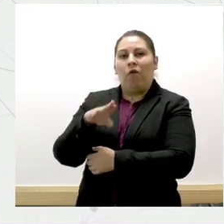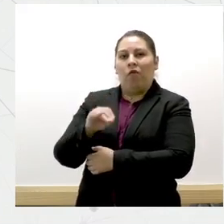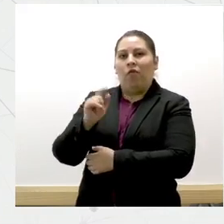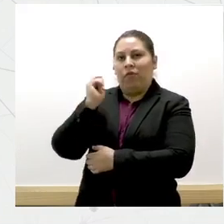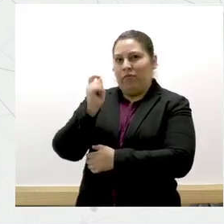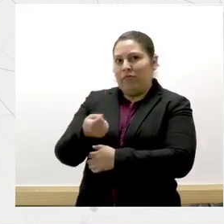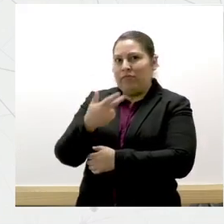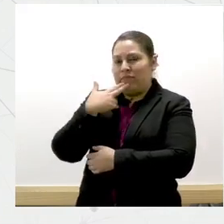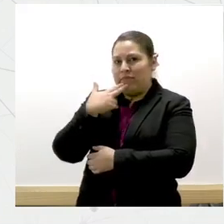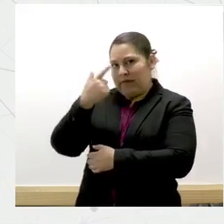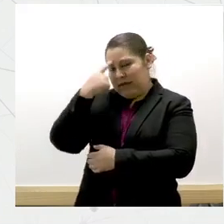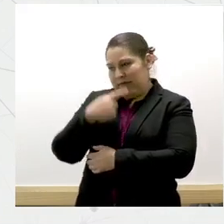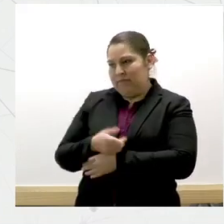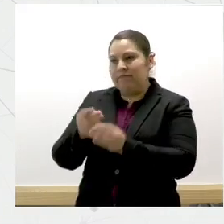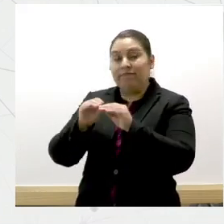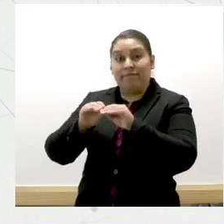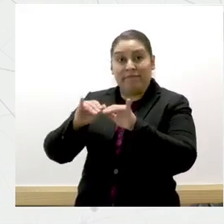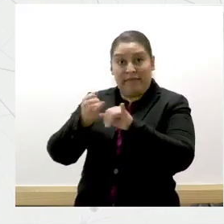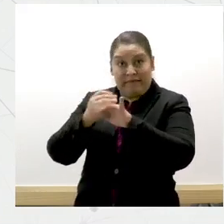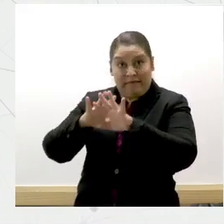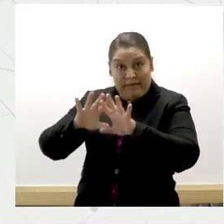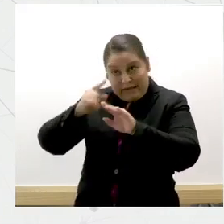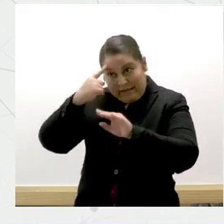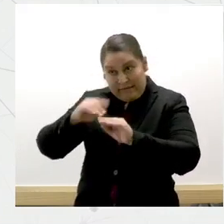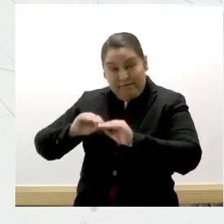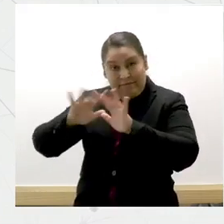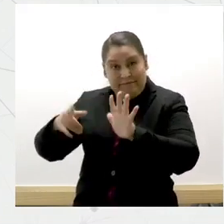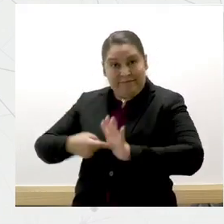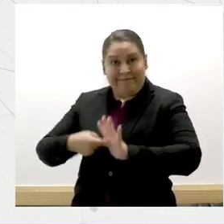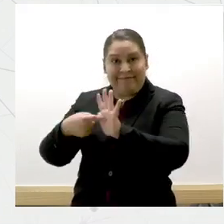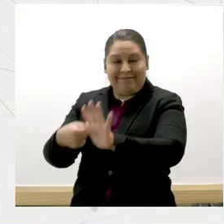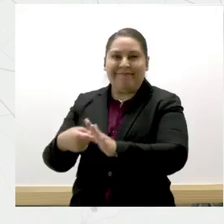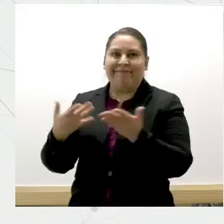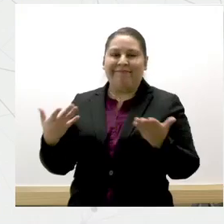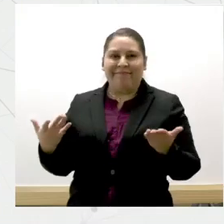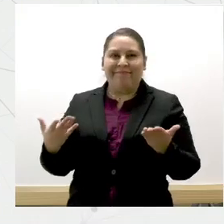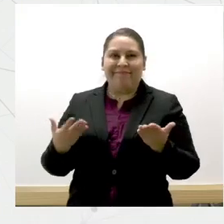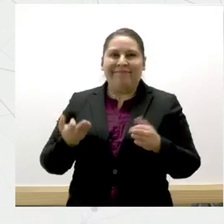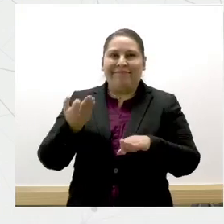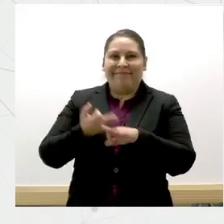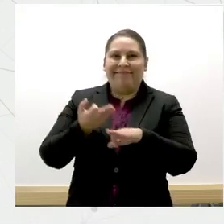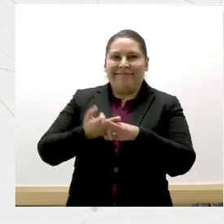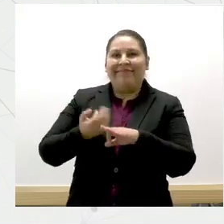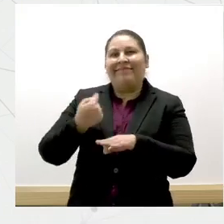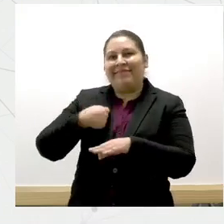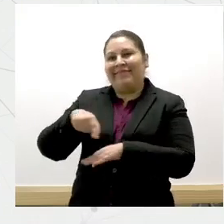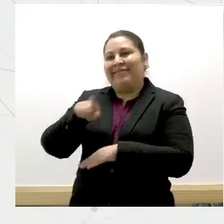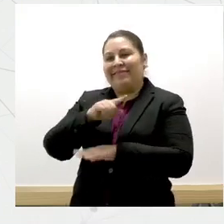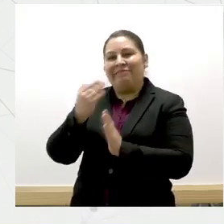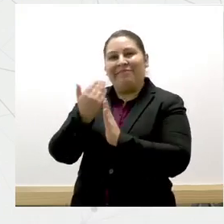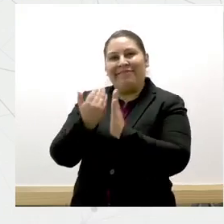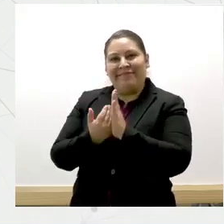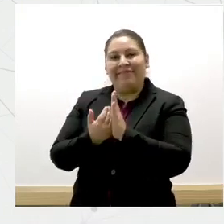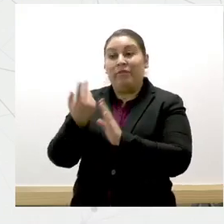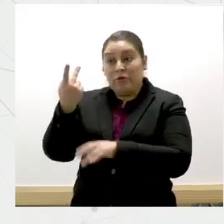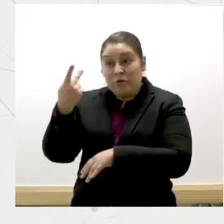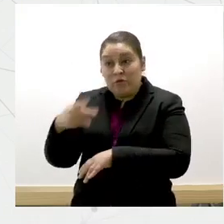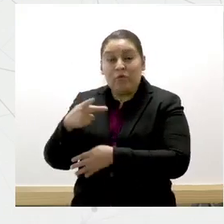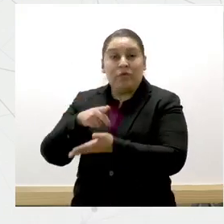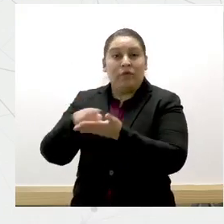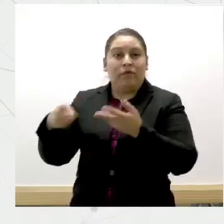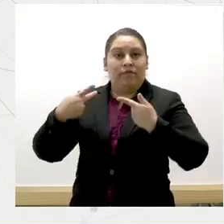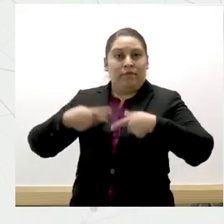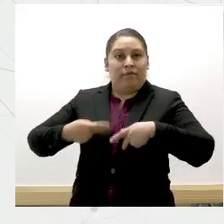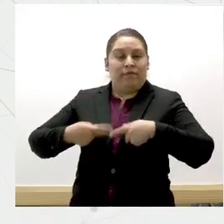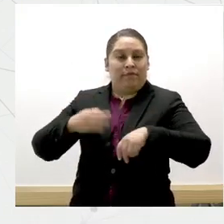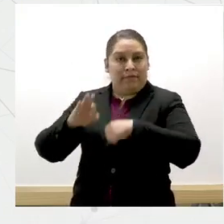esa transparencia algorítmica sobre el funcionamiento. Con lo cual, en realidad, estamos prescindiendo, ¿no?, de las garantías en los derechos de las personas.